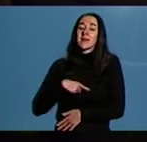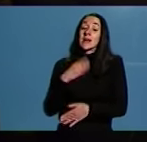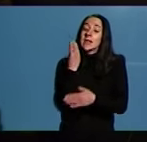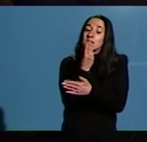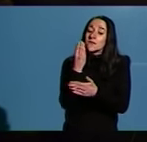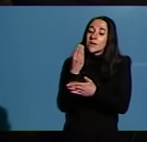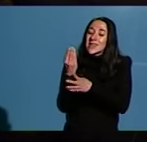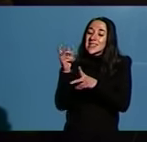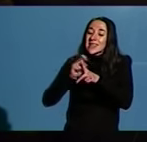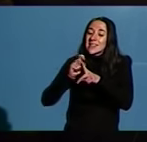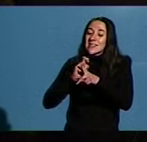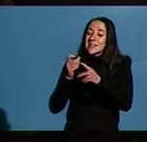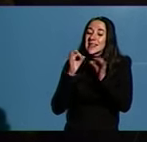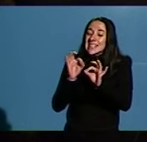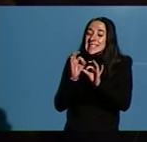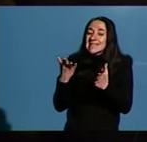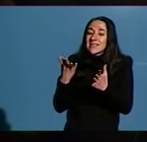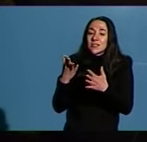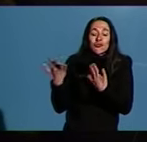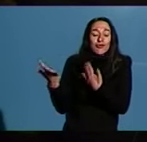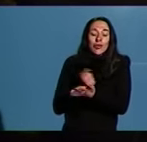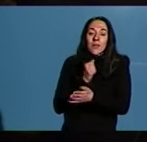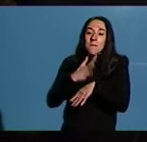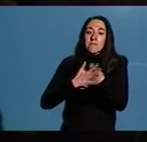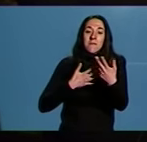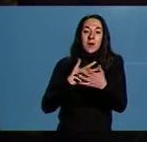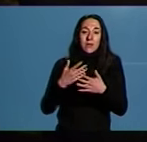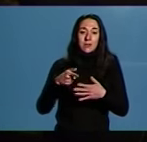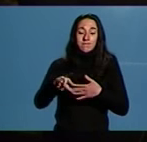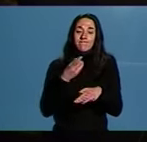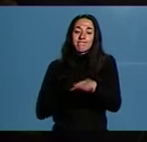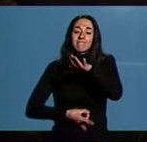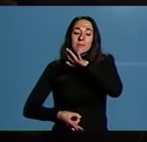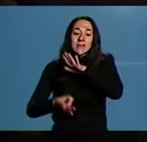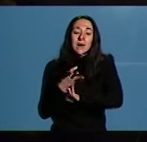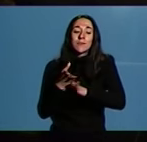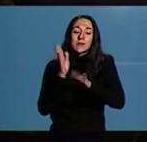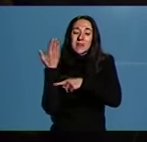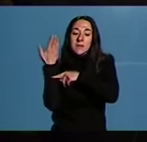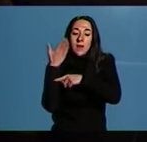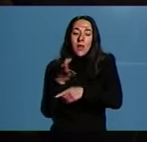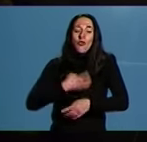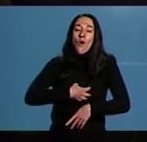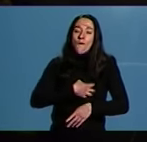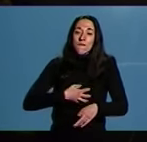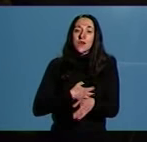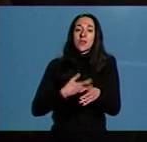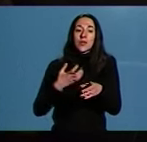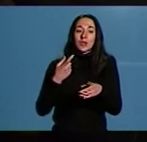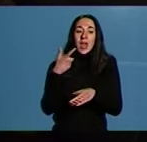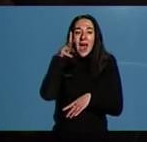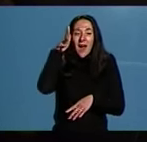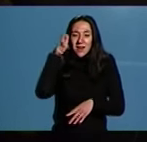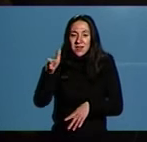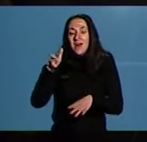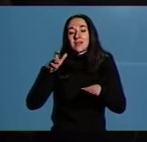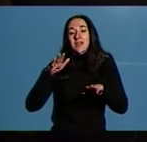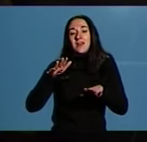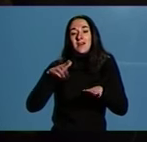artesanales. Está creado, pois, representando os oficios dunha aldea de